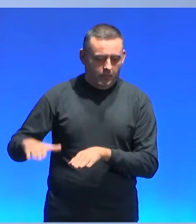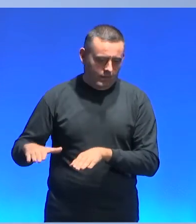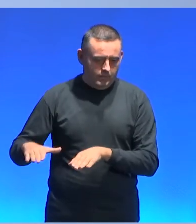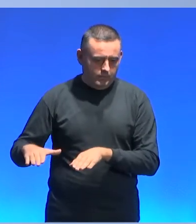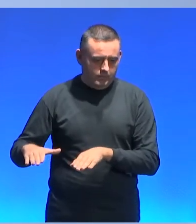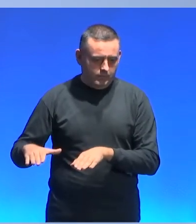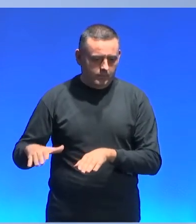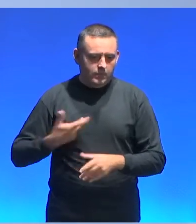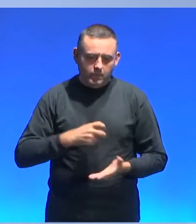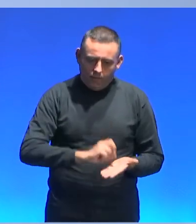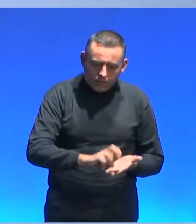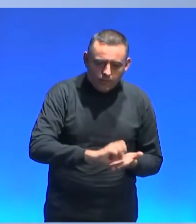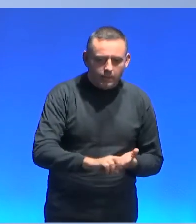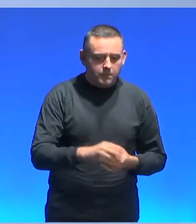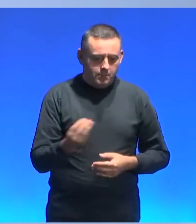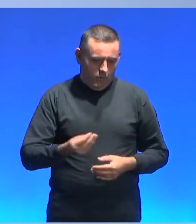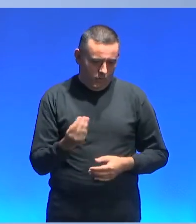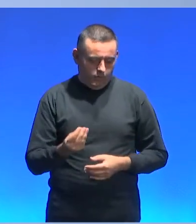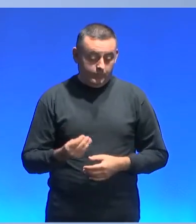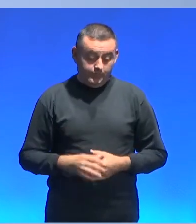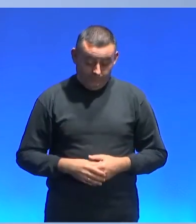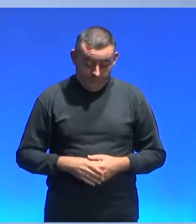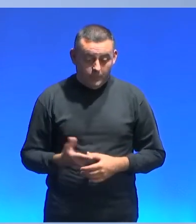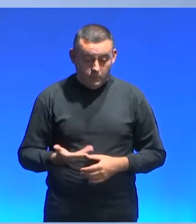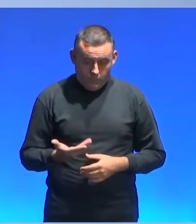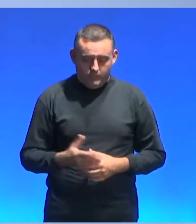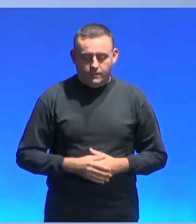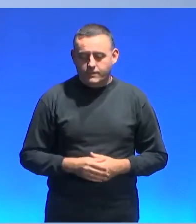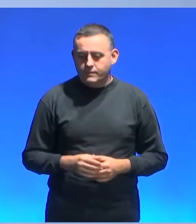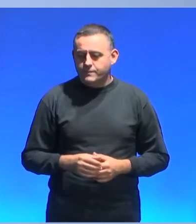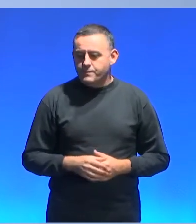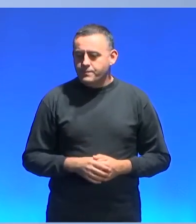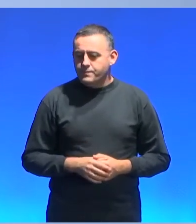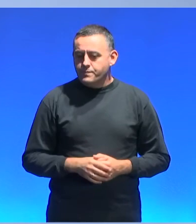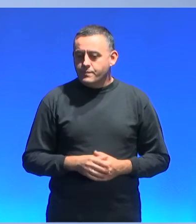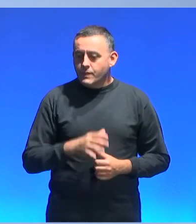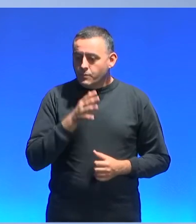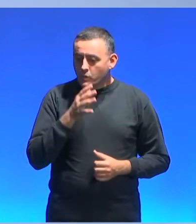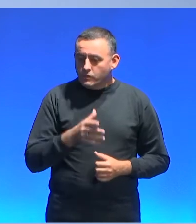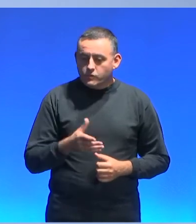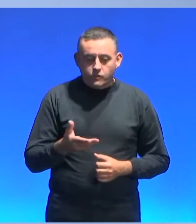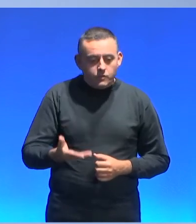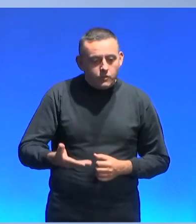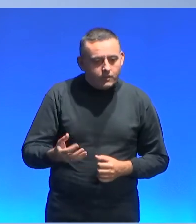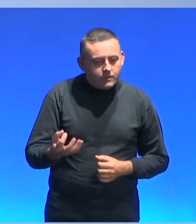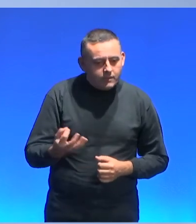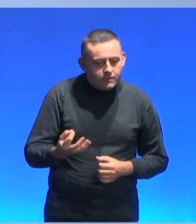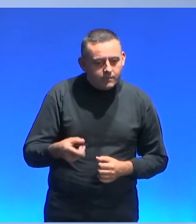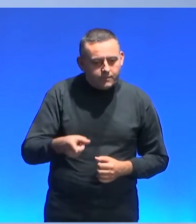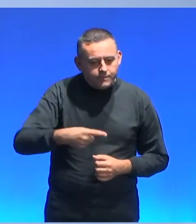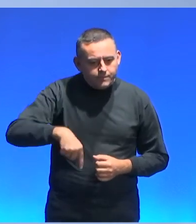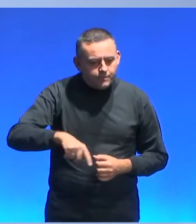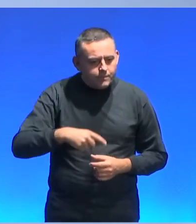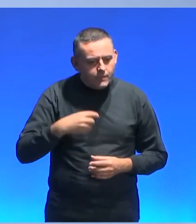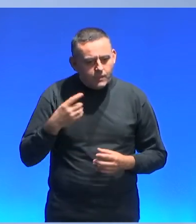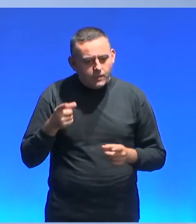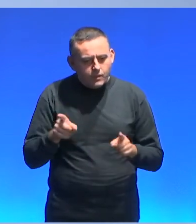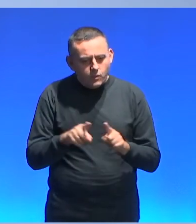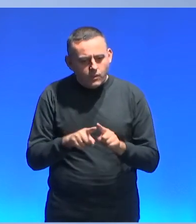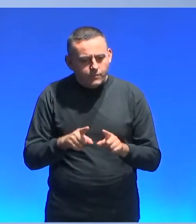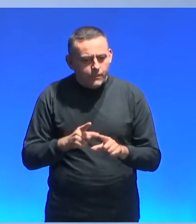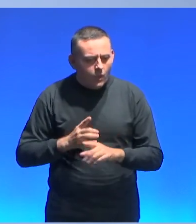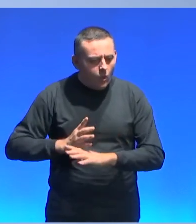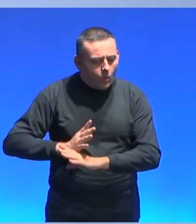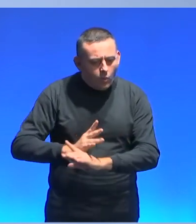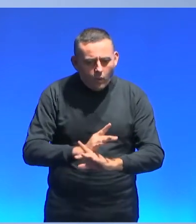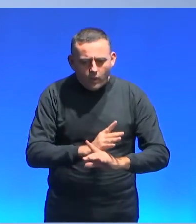Bueno, todo esto yo creo que, repito, el juego fundamental es que los niños tienen